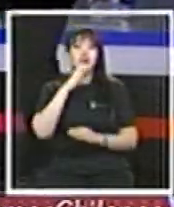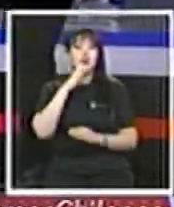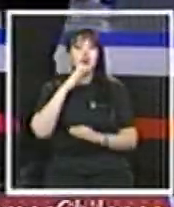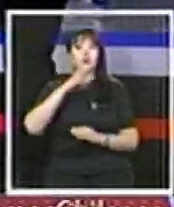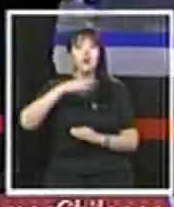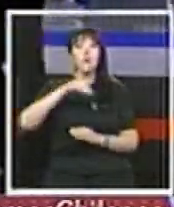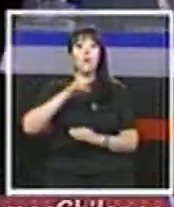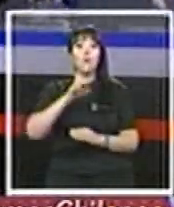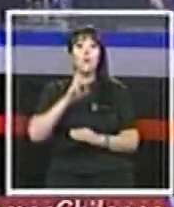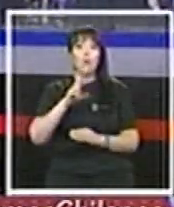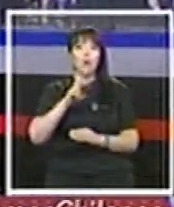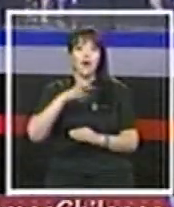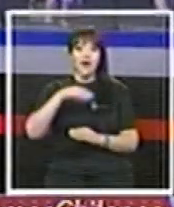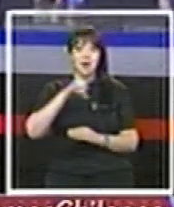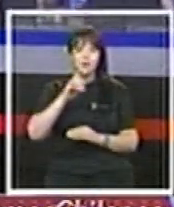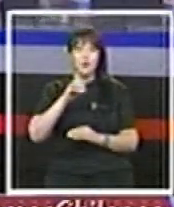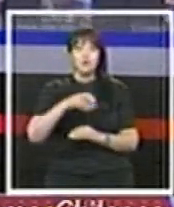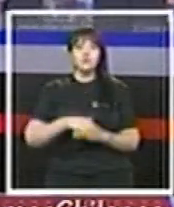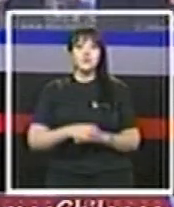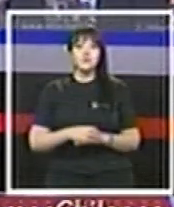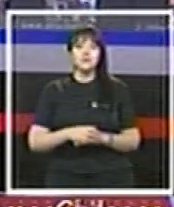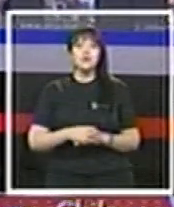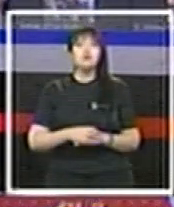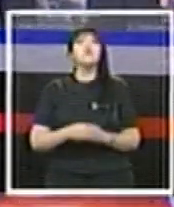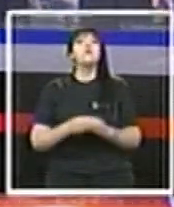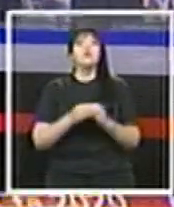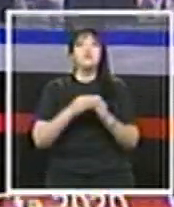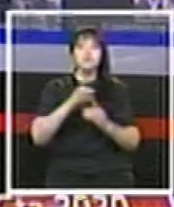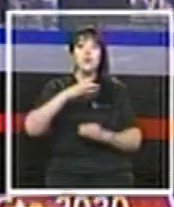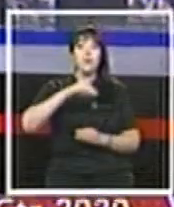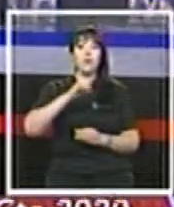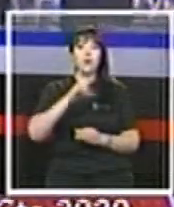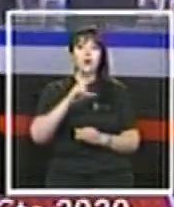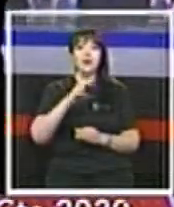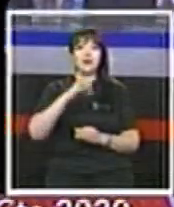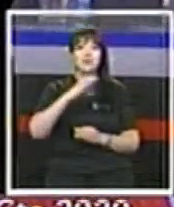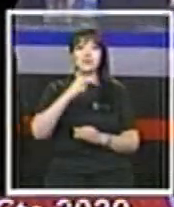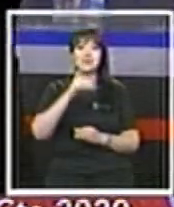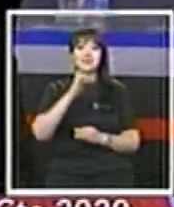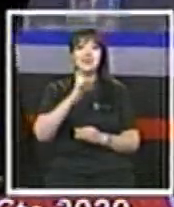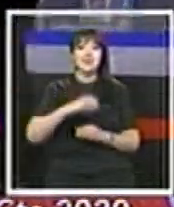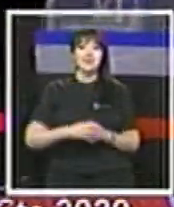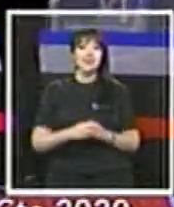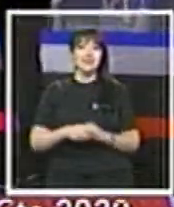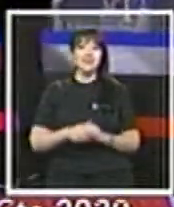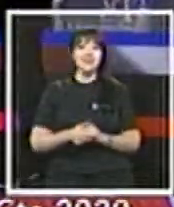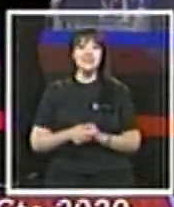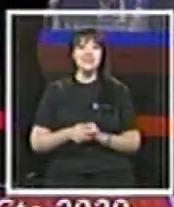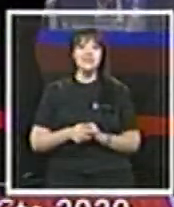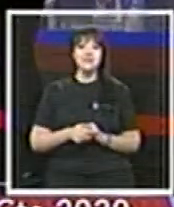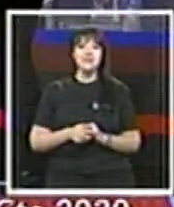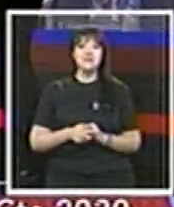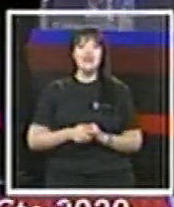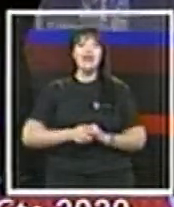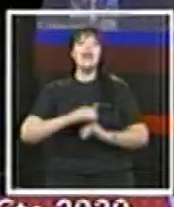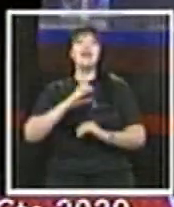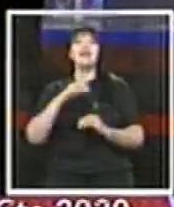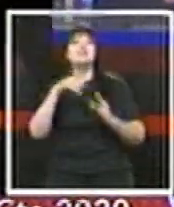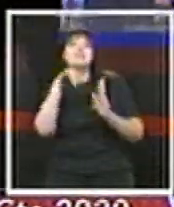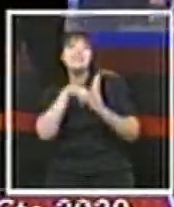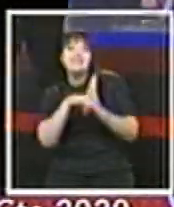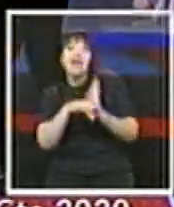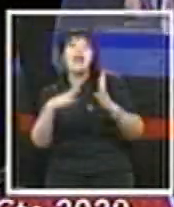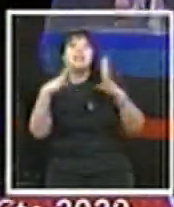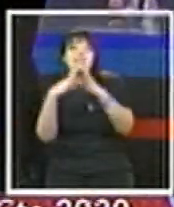Muermos. Qué de bonito. San Miguel. Estamos Mulchen. Chiguayante. Oye, qué excelente. Qué lindo. Chillán, La